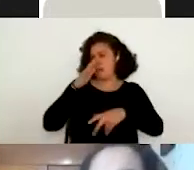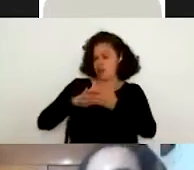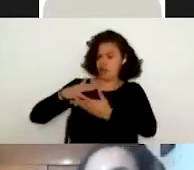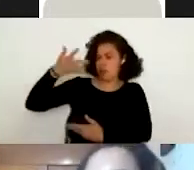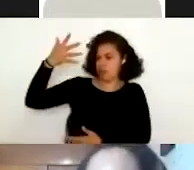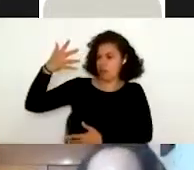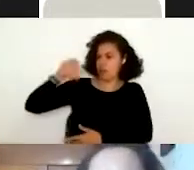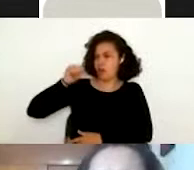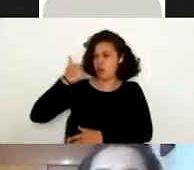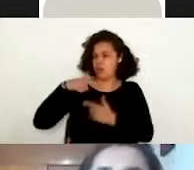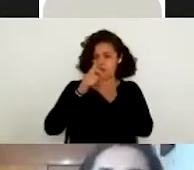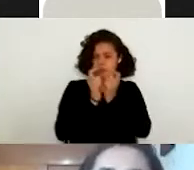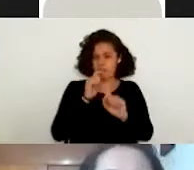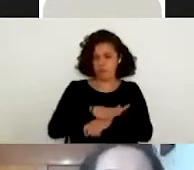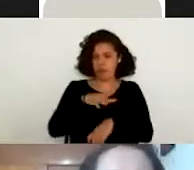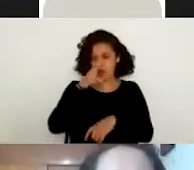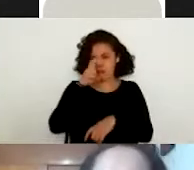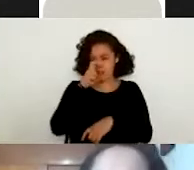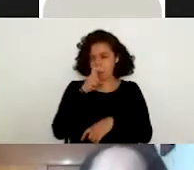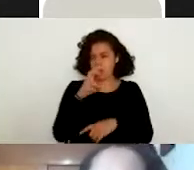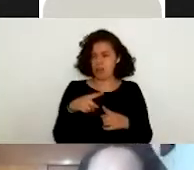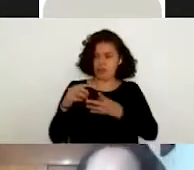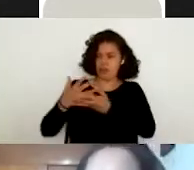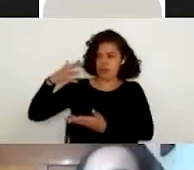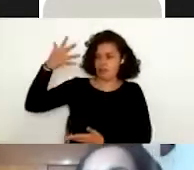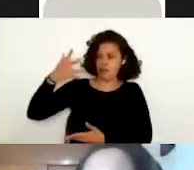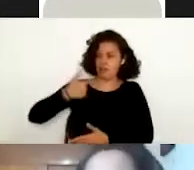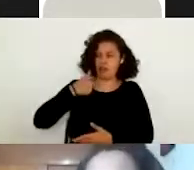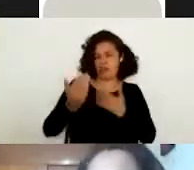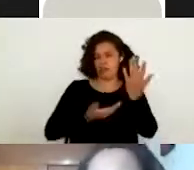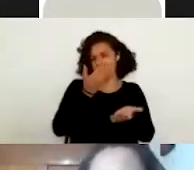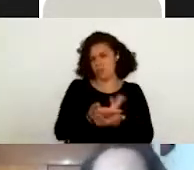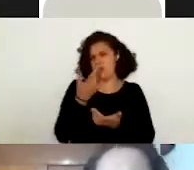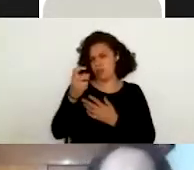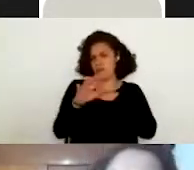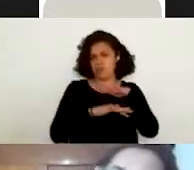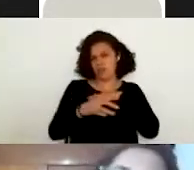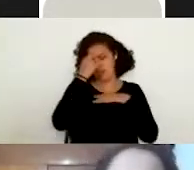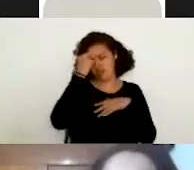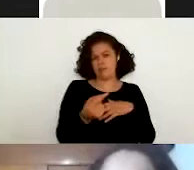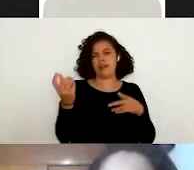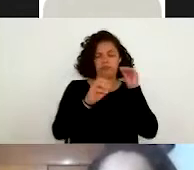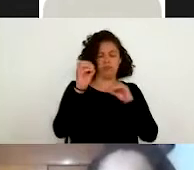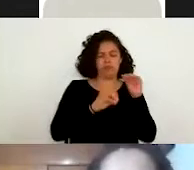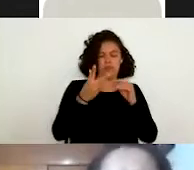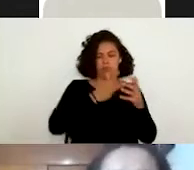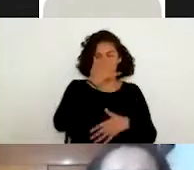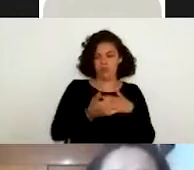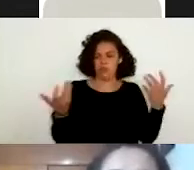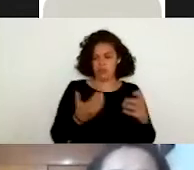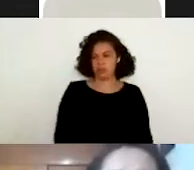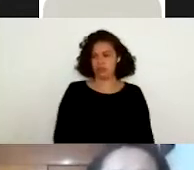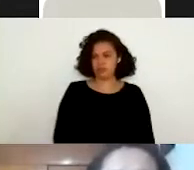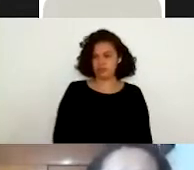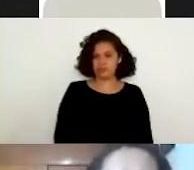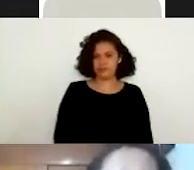otros rubros, ¿no? Pero estos que yo les ofrezco, digamos que son los básicos para la elaboración de un proyecto.